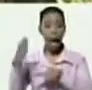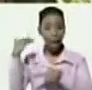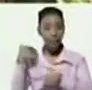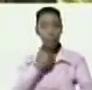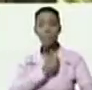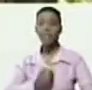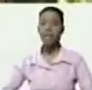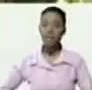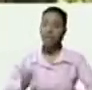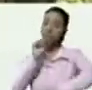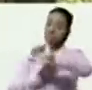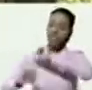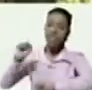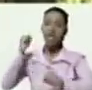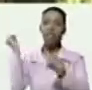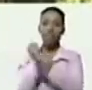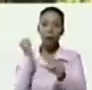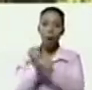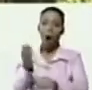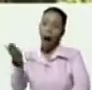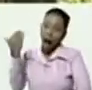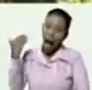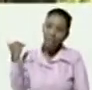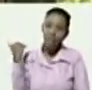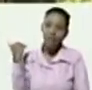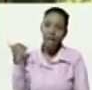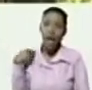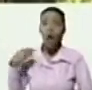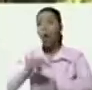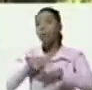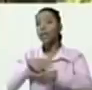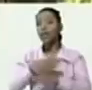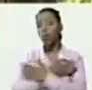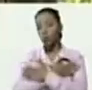y defendía su gestión. Los ministros estaban a la orden de él.